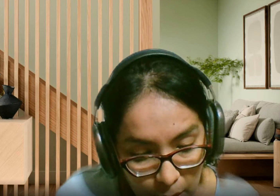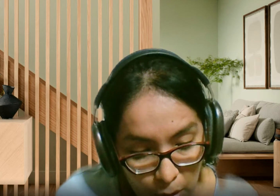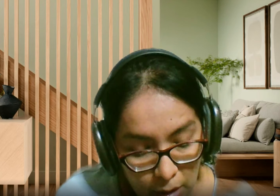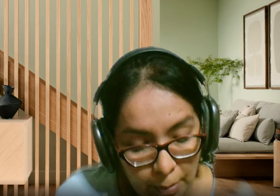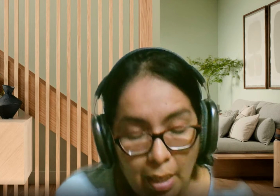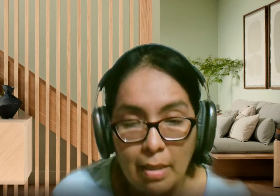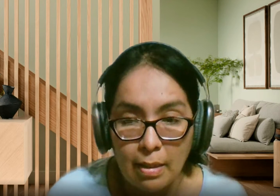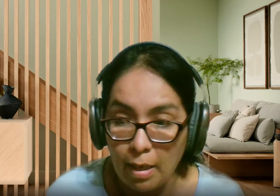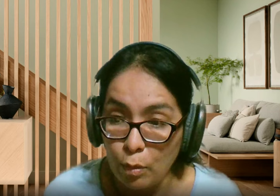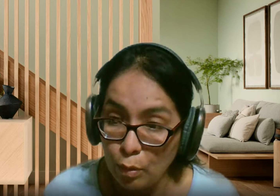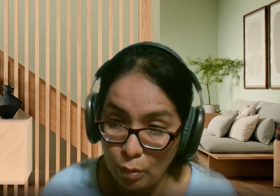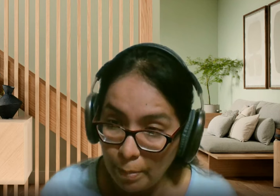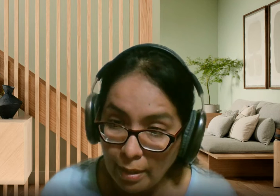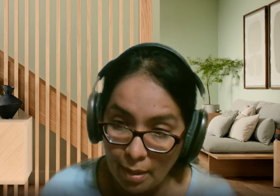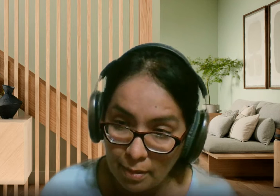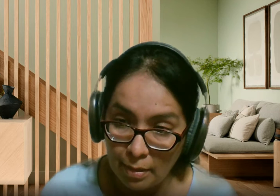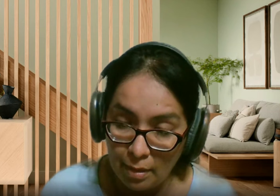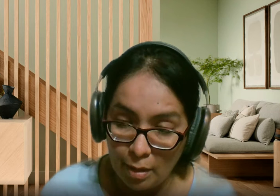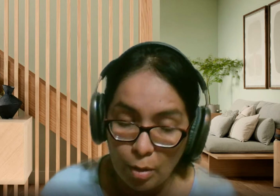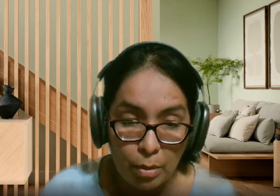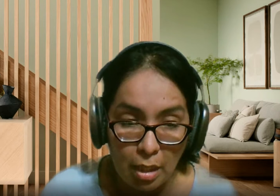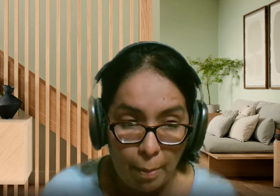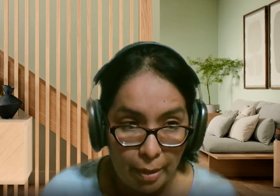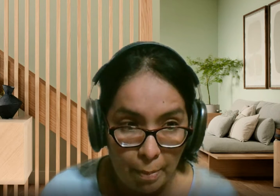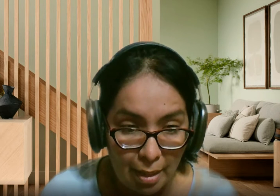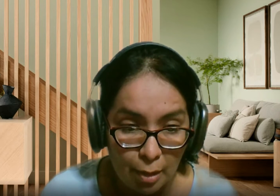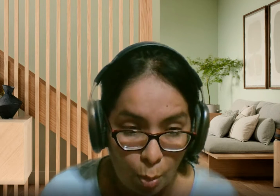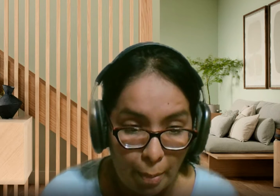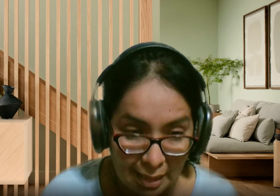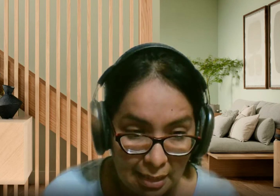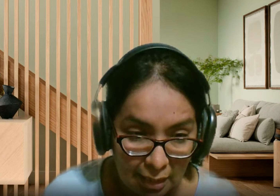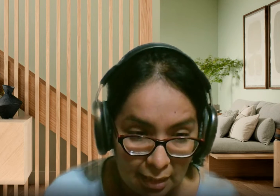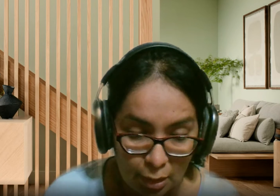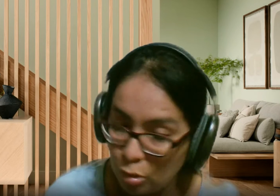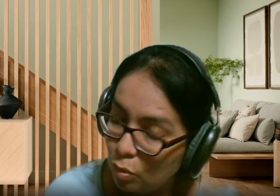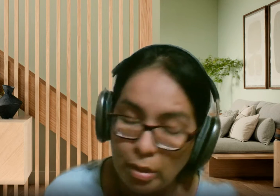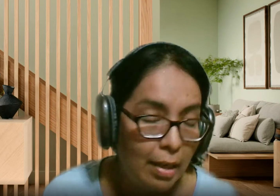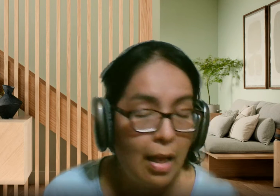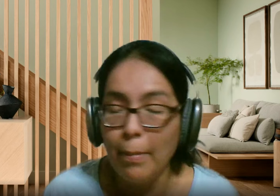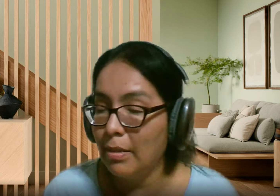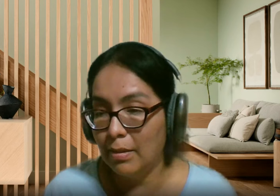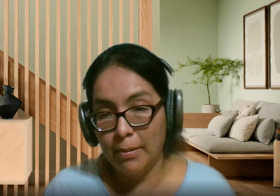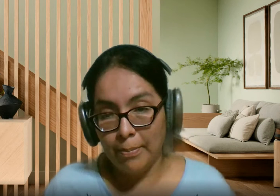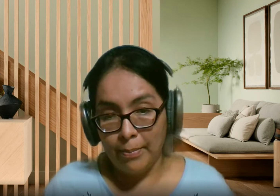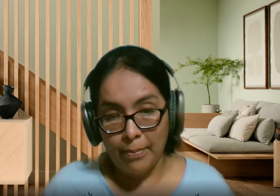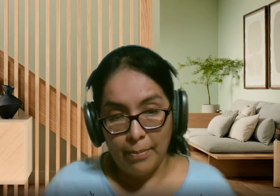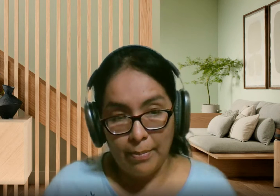algunas, solo sabía la del sangrado. No, son varias. Como ustedes pueden ver, son bastantes, no es una nada